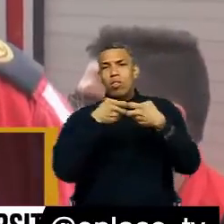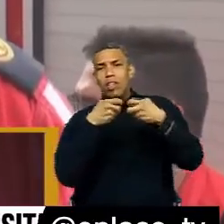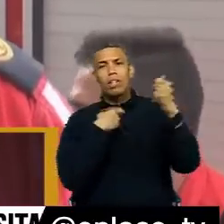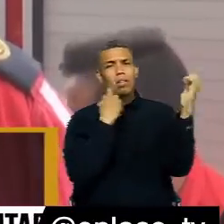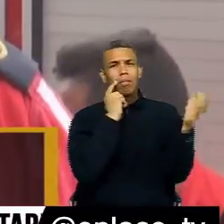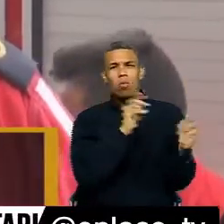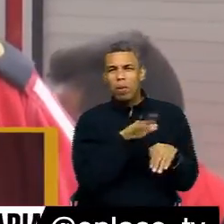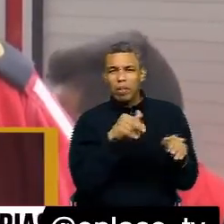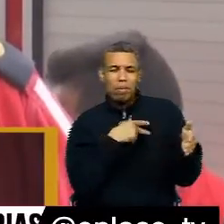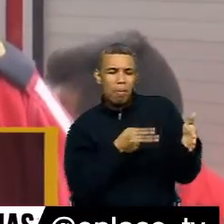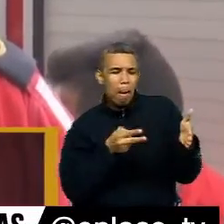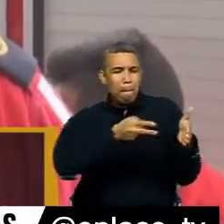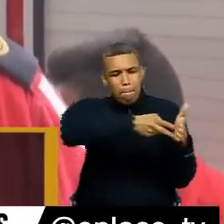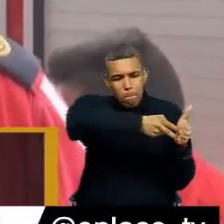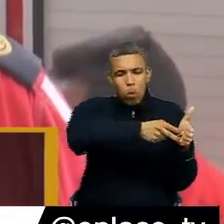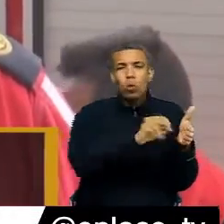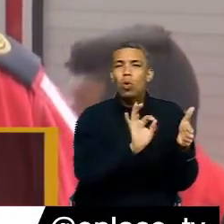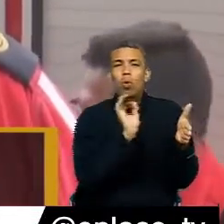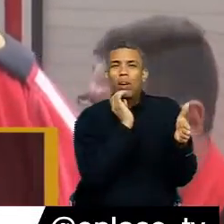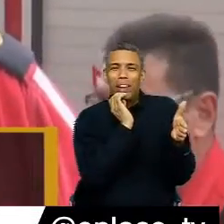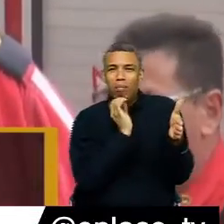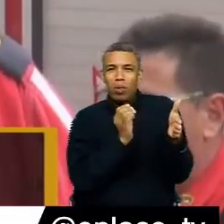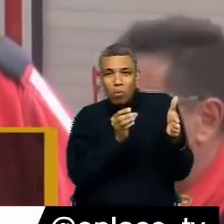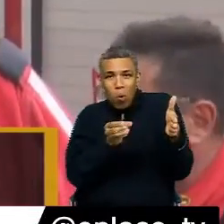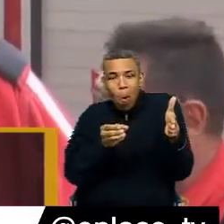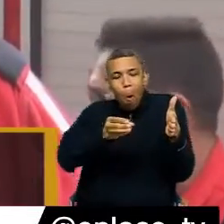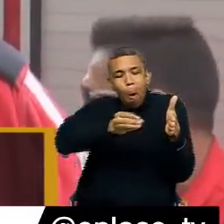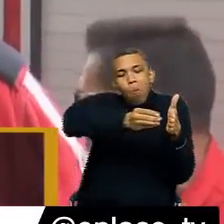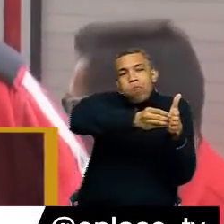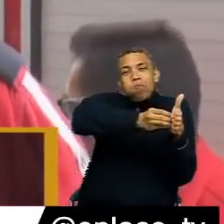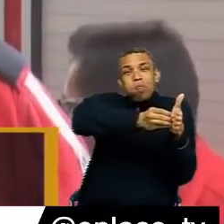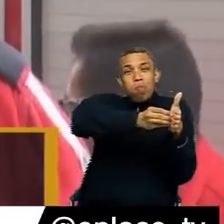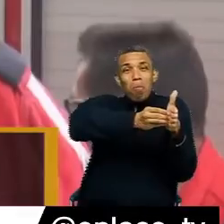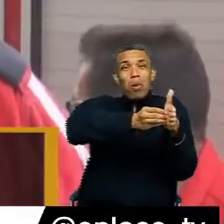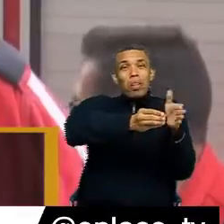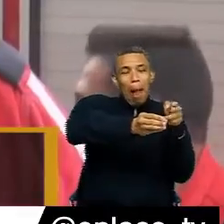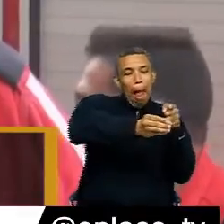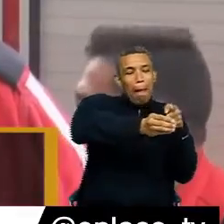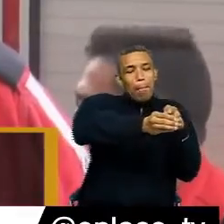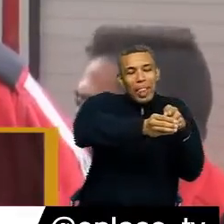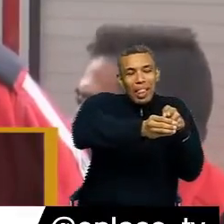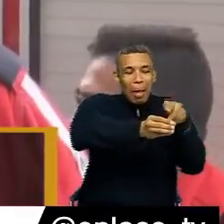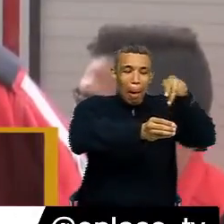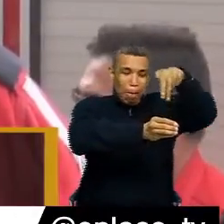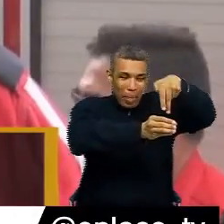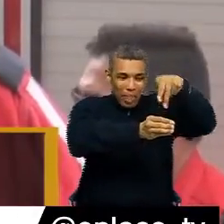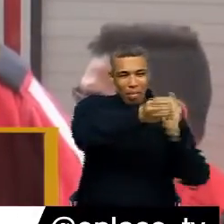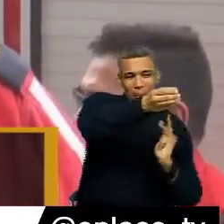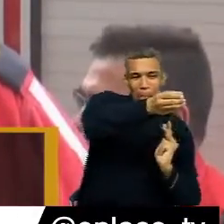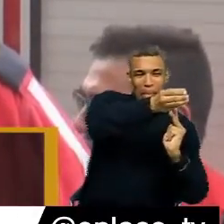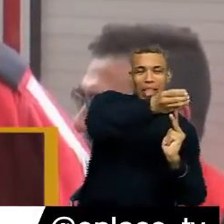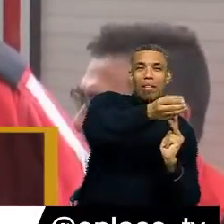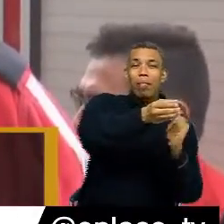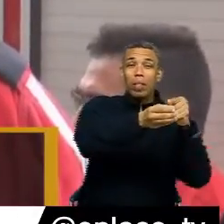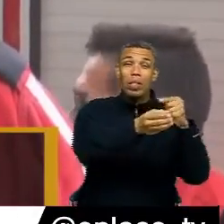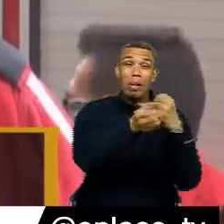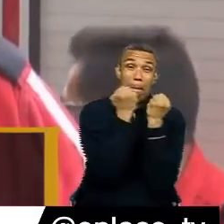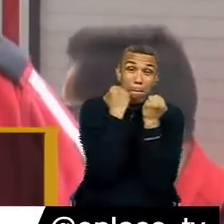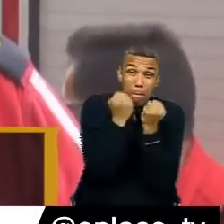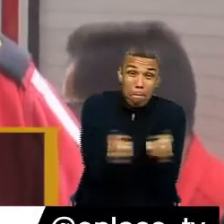sobrecargamos y esto genera un cortocircuito y lo que nos va a generar es un incendio. No manipular la pólvora, revisar la fecha de vencimiento de